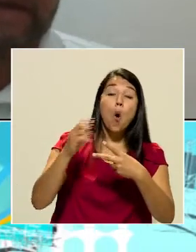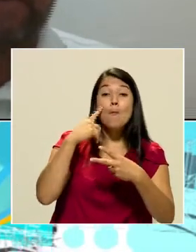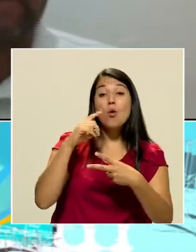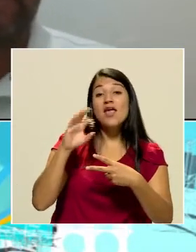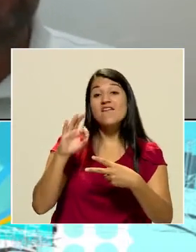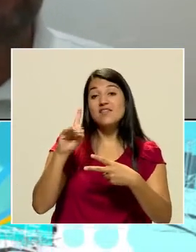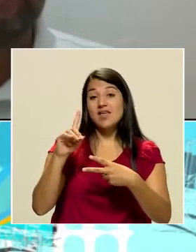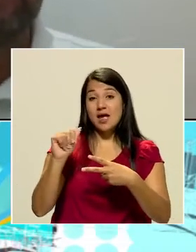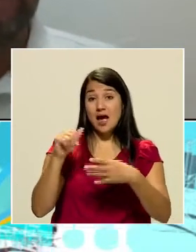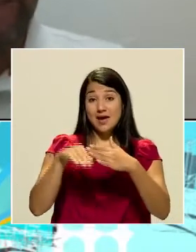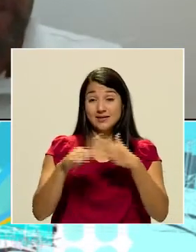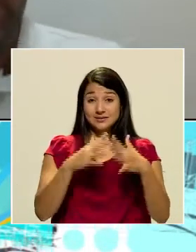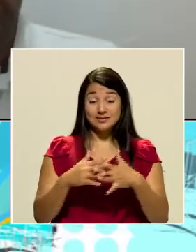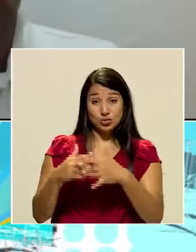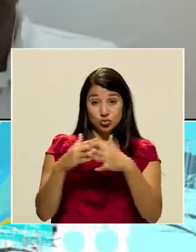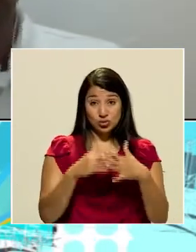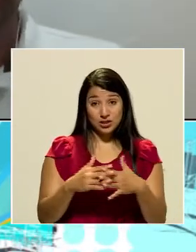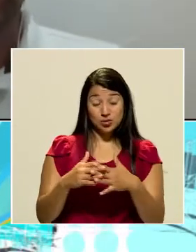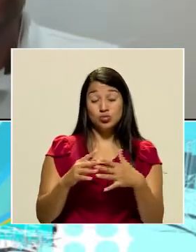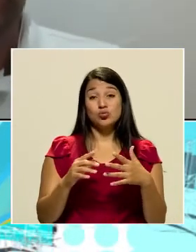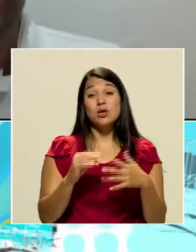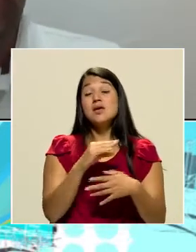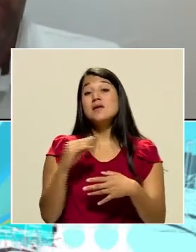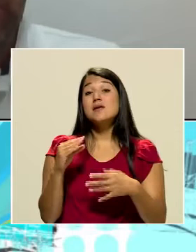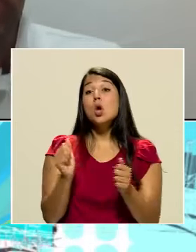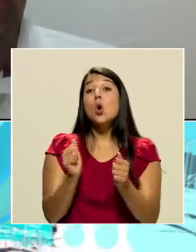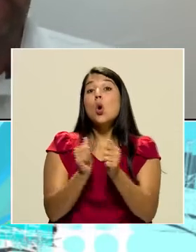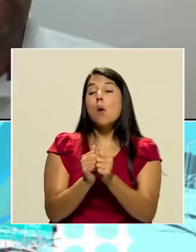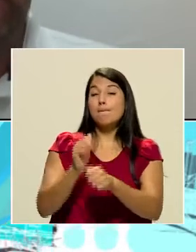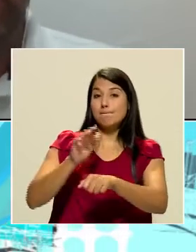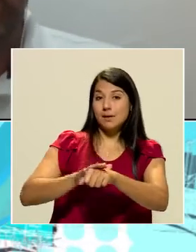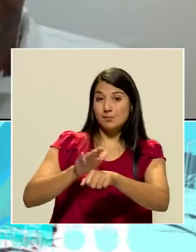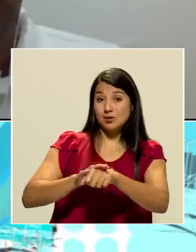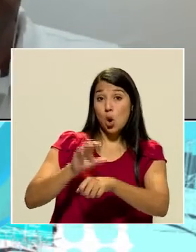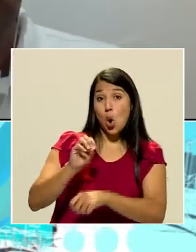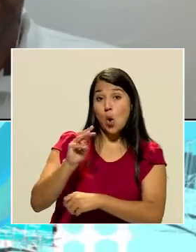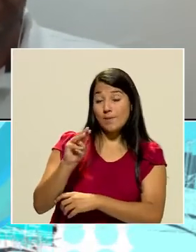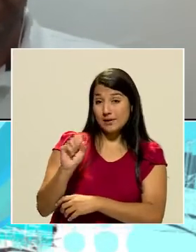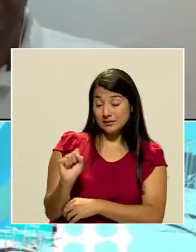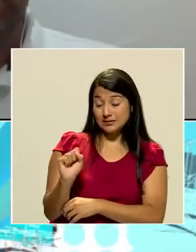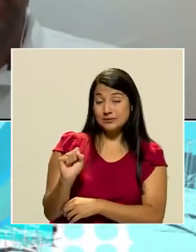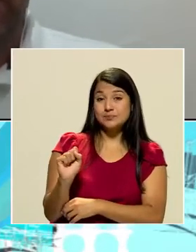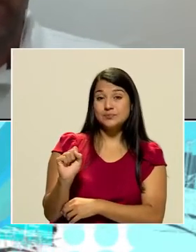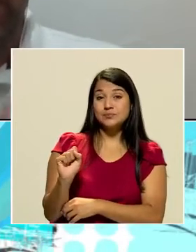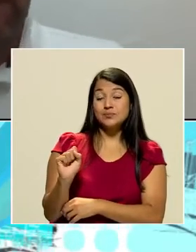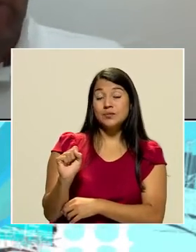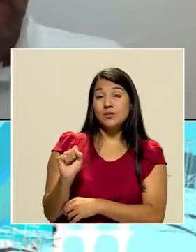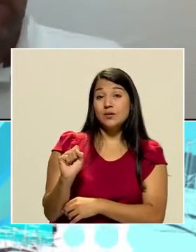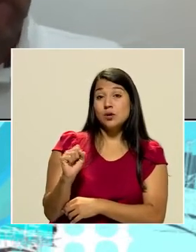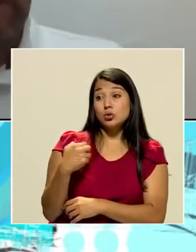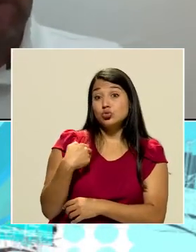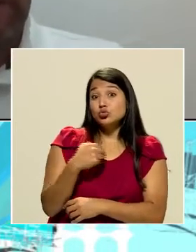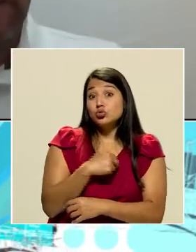FDA en los Estados Unidos y con el visto bueno también de la OMS, apenas lo que